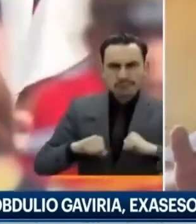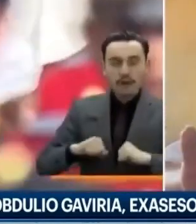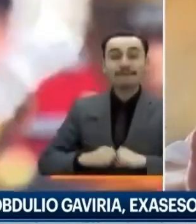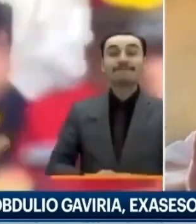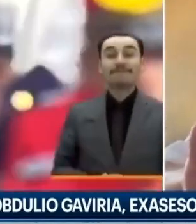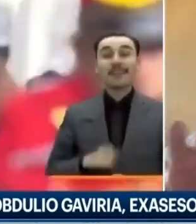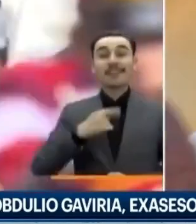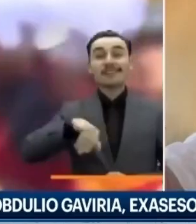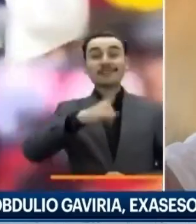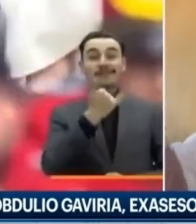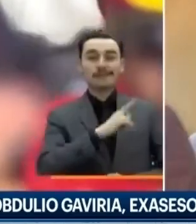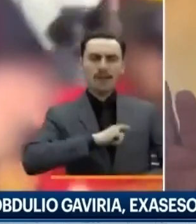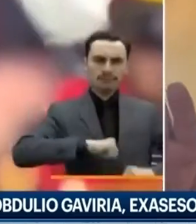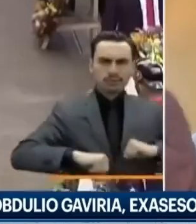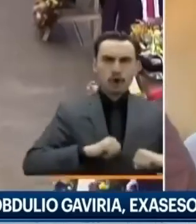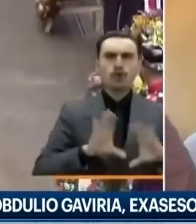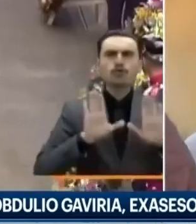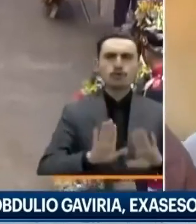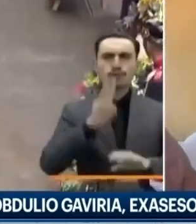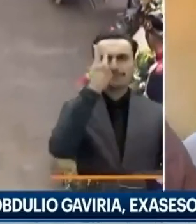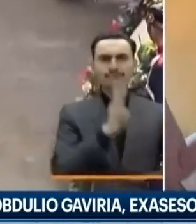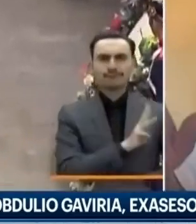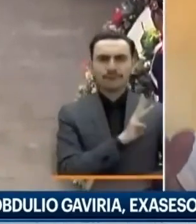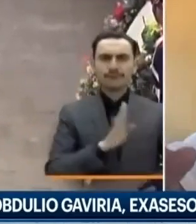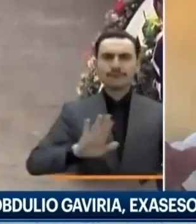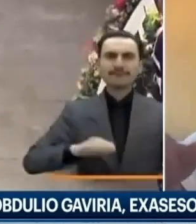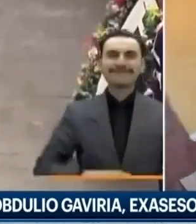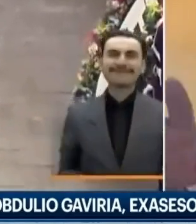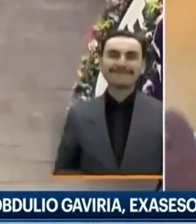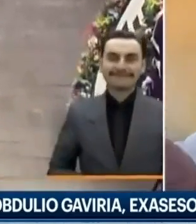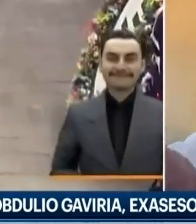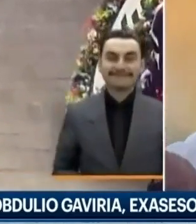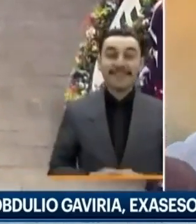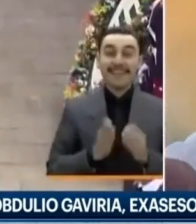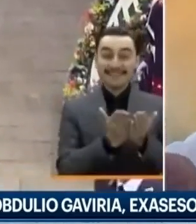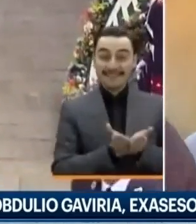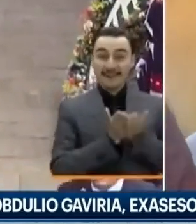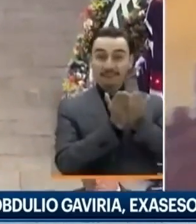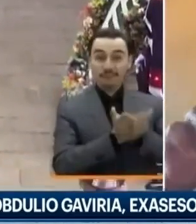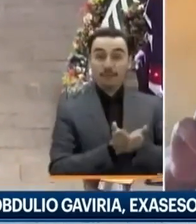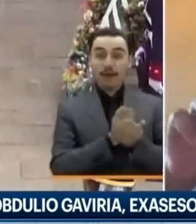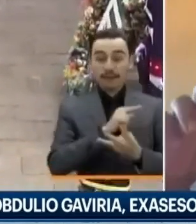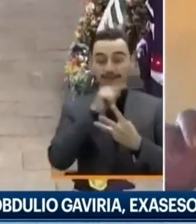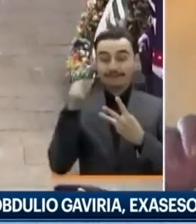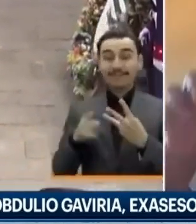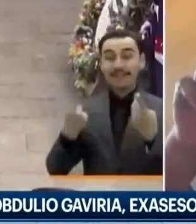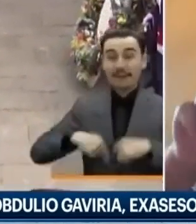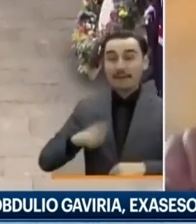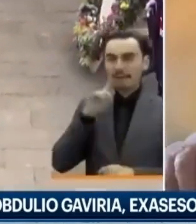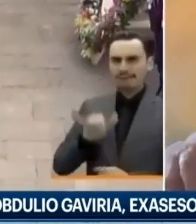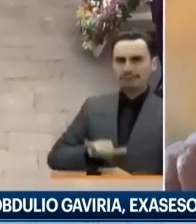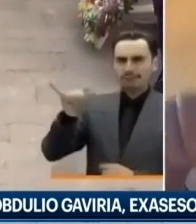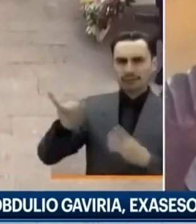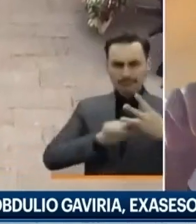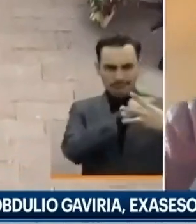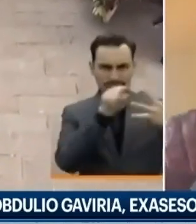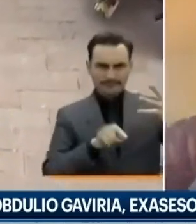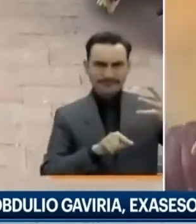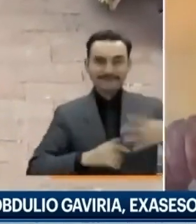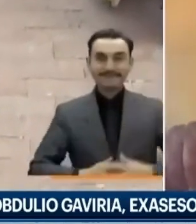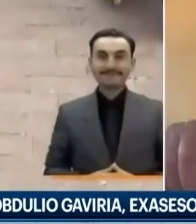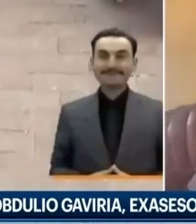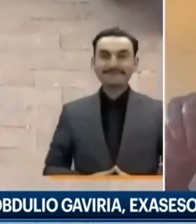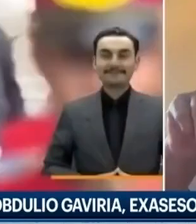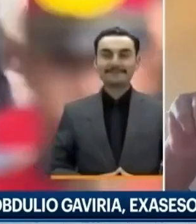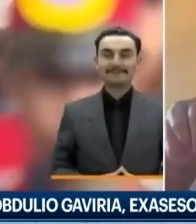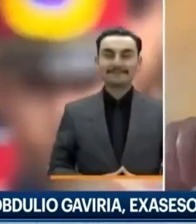una verdadera catástrofe, es un tsunami desde el punto de vista institucional, puesto que habría, como les digo, nulidad